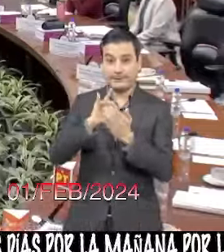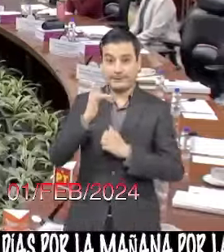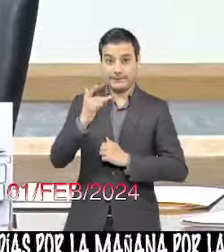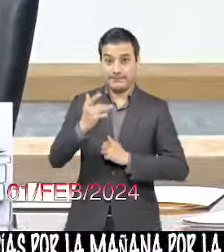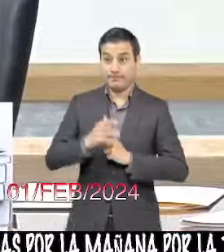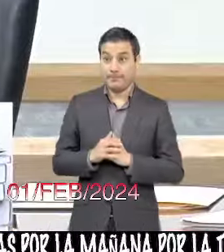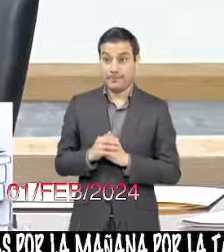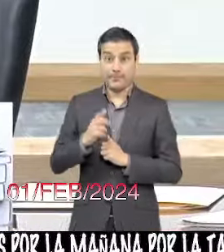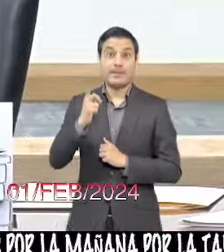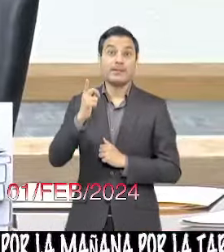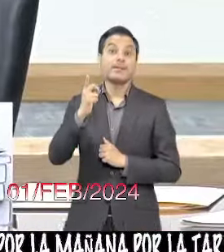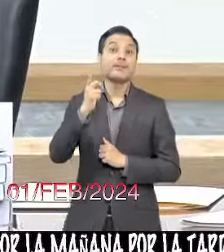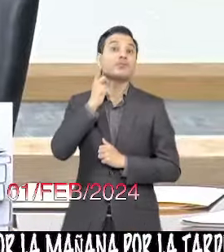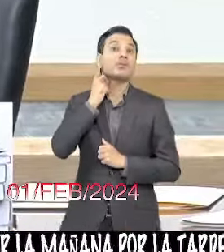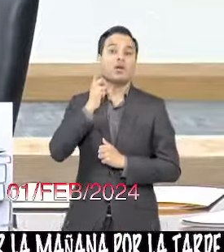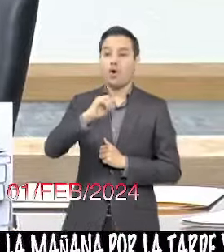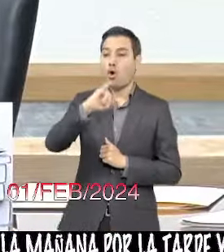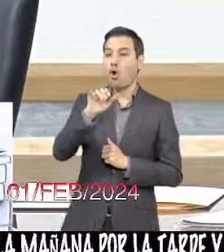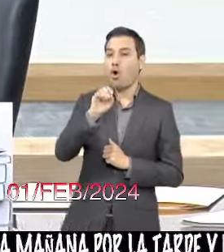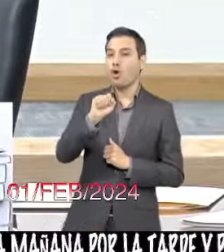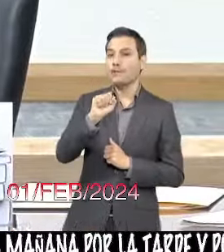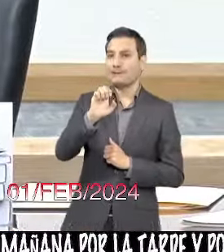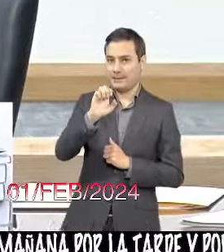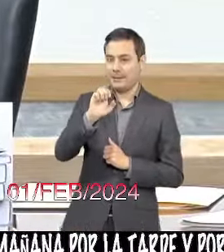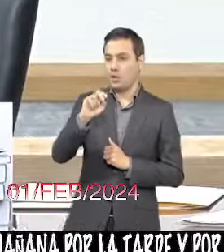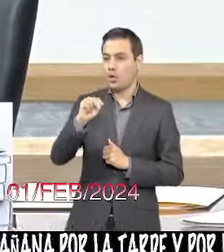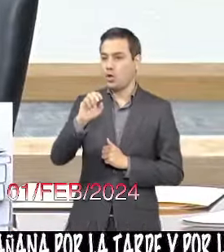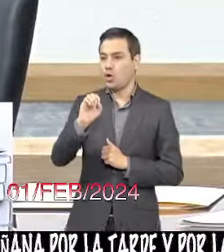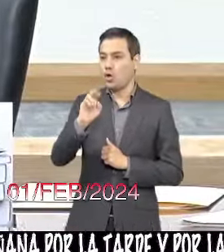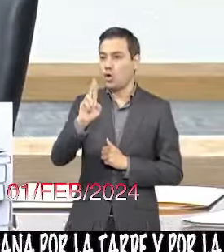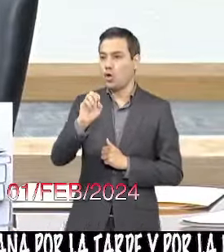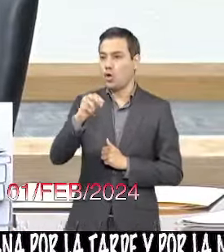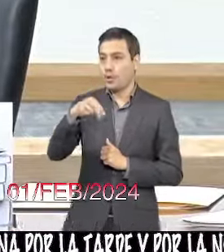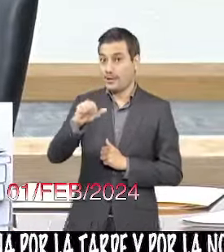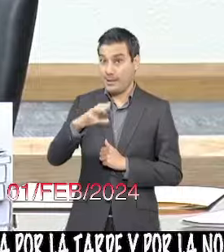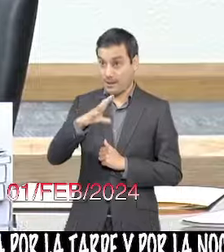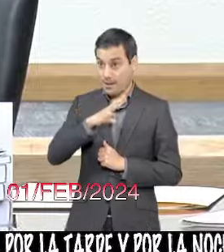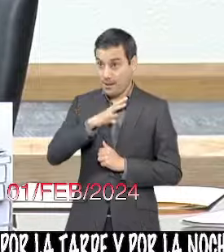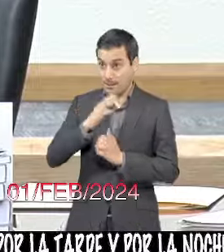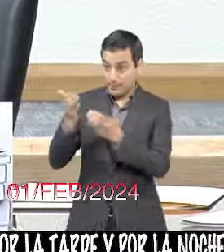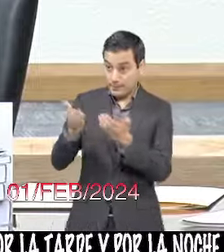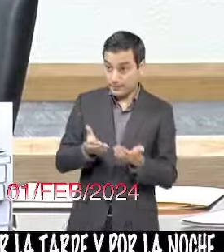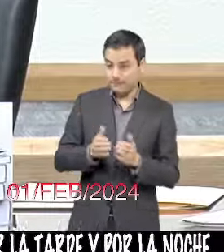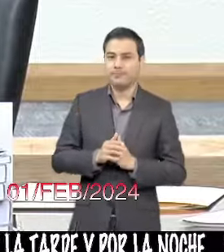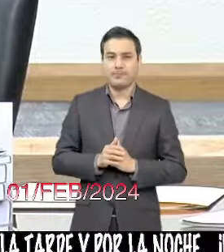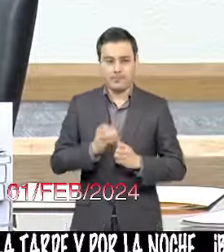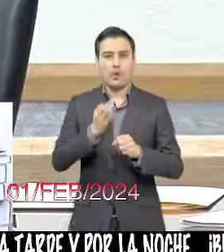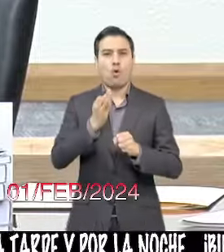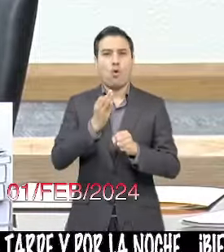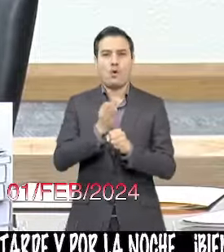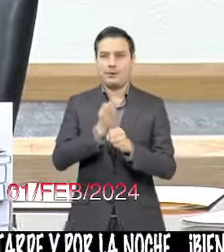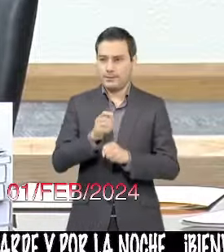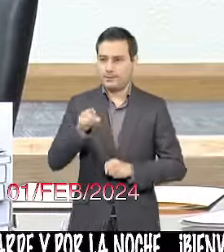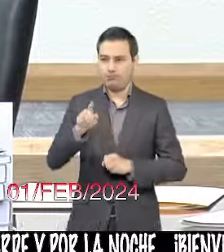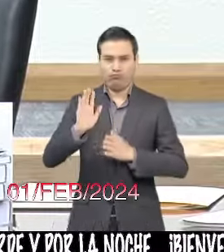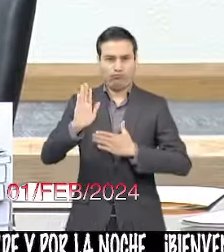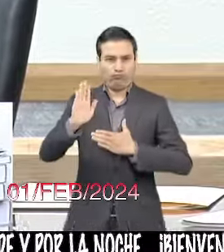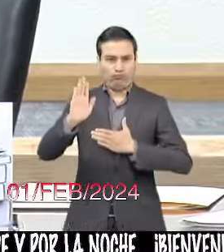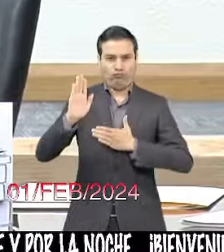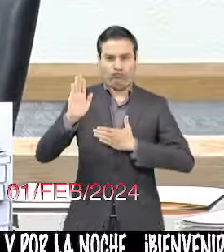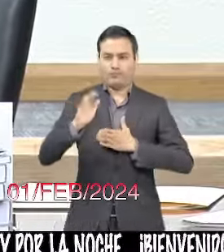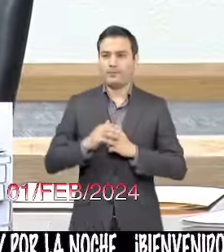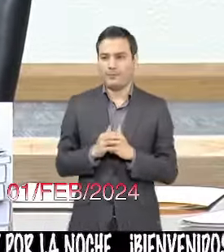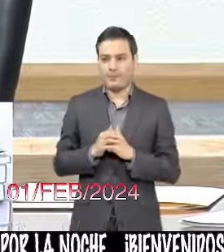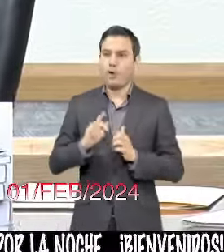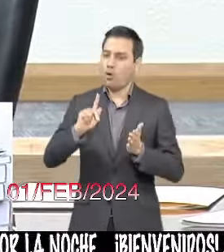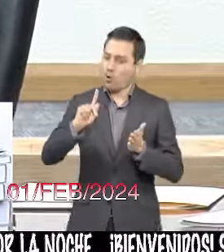que el diputado José Gerardo Rodolfo Fernández Noroña se encuentra presente, le habremos de tomar la protesta correspondiente, por lo que